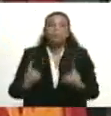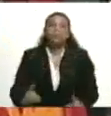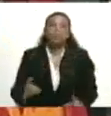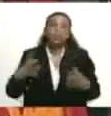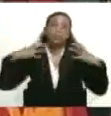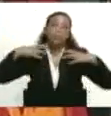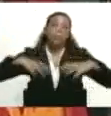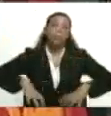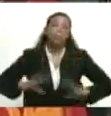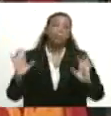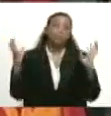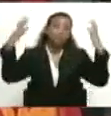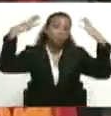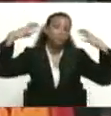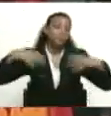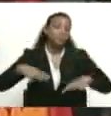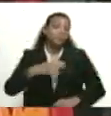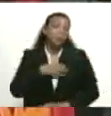mojes.